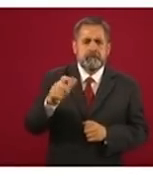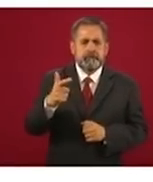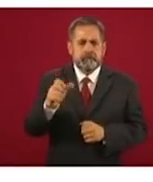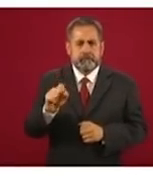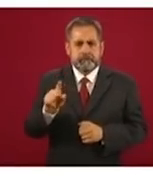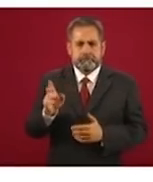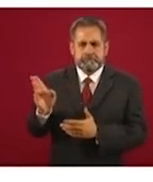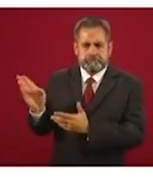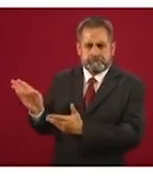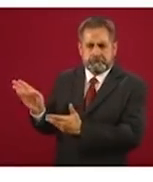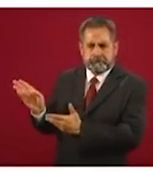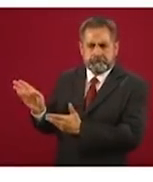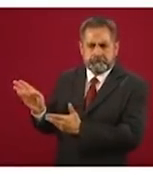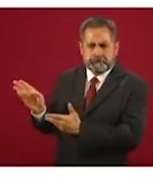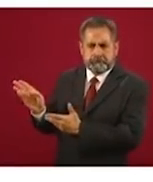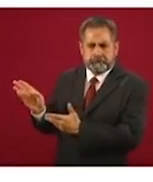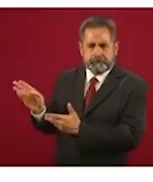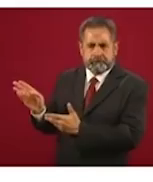800-767-8527,